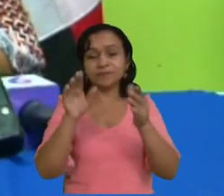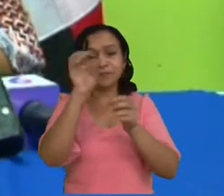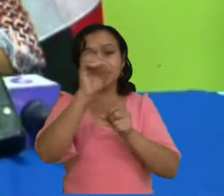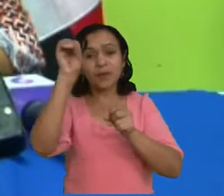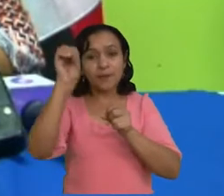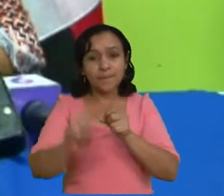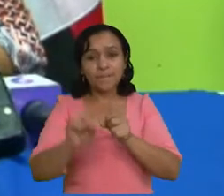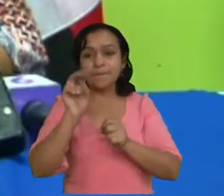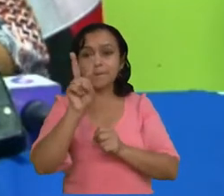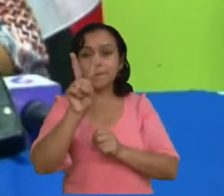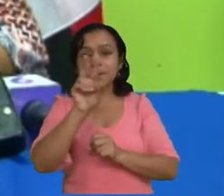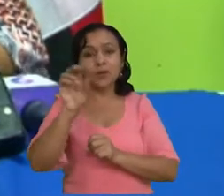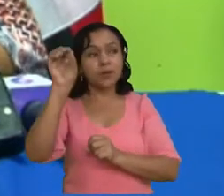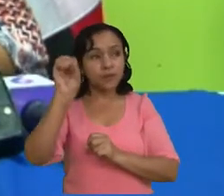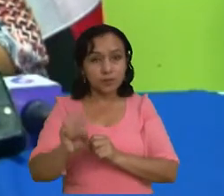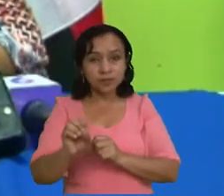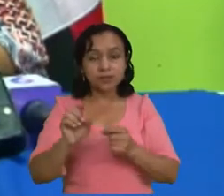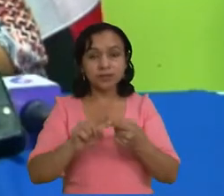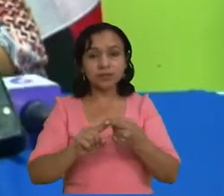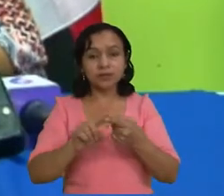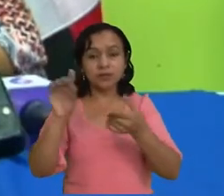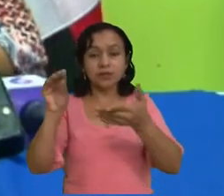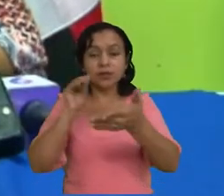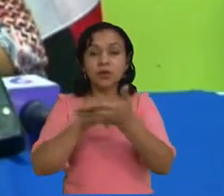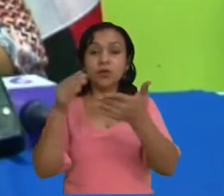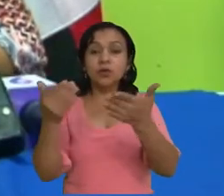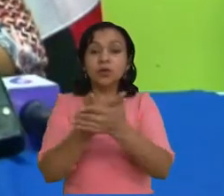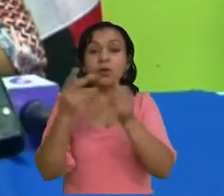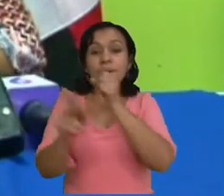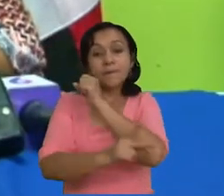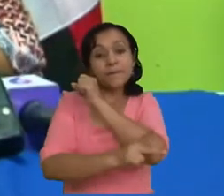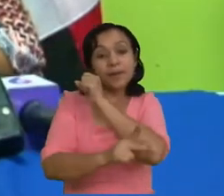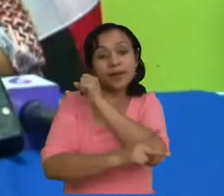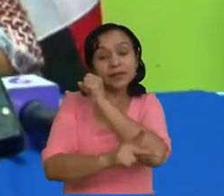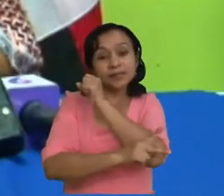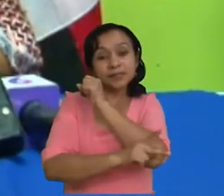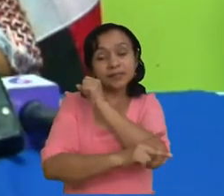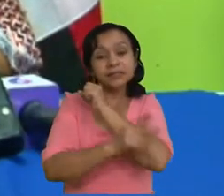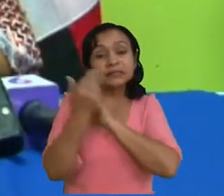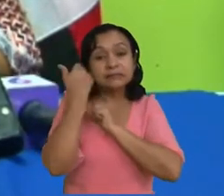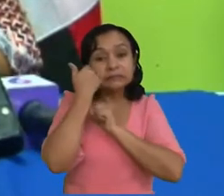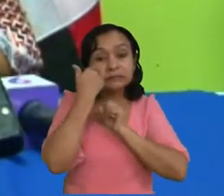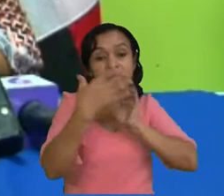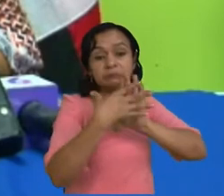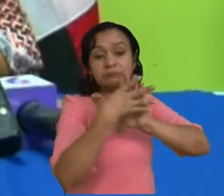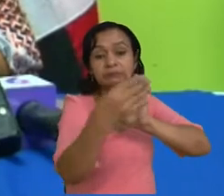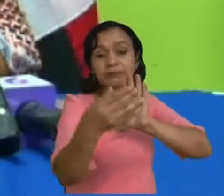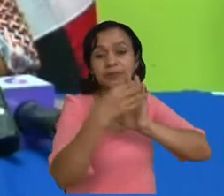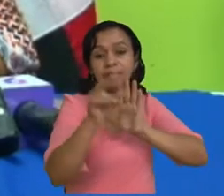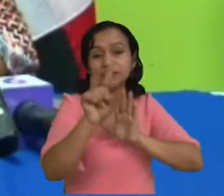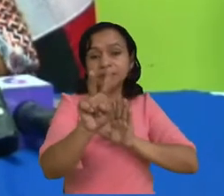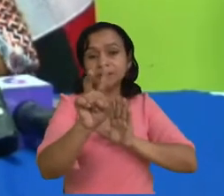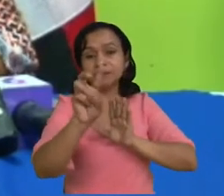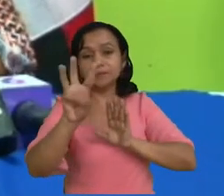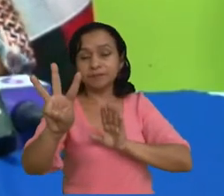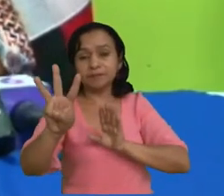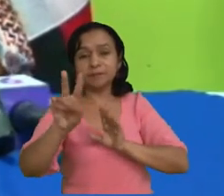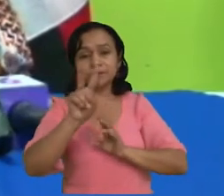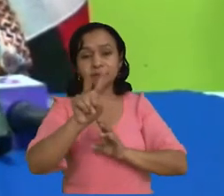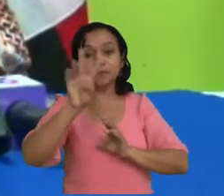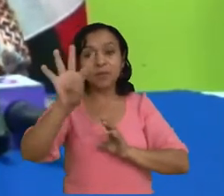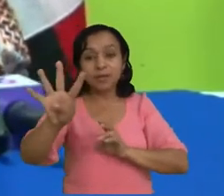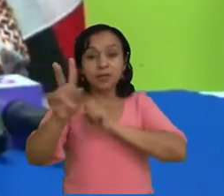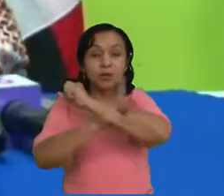porcentaje de un 2%. Se agrega un nuevo país a la reporte de casos confirmados. Pasamos de 23 a